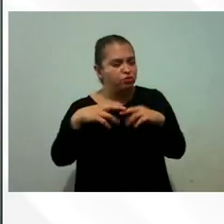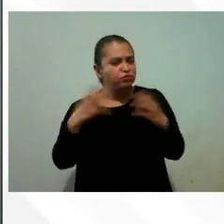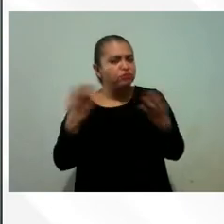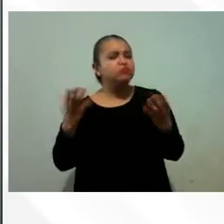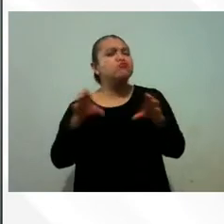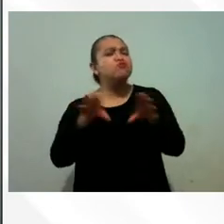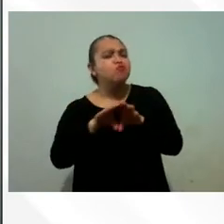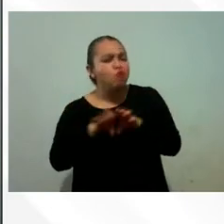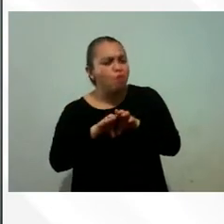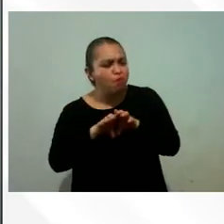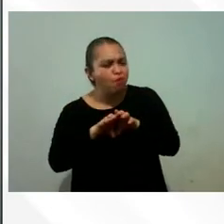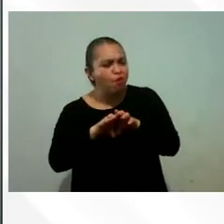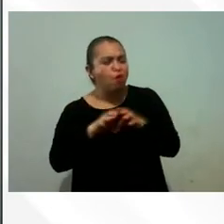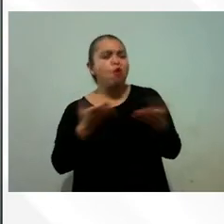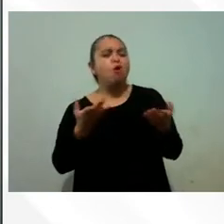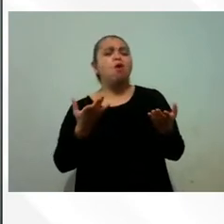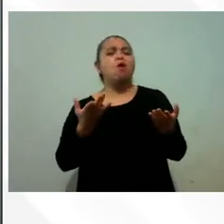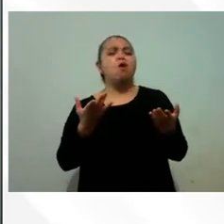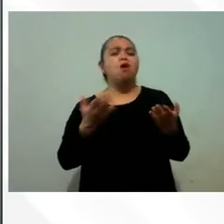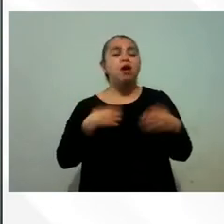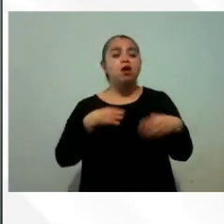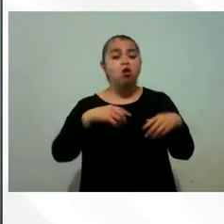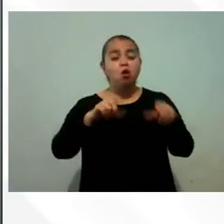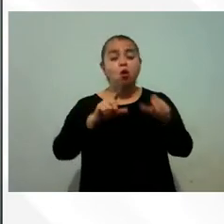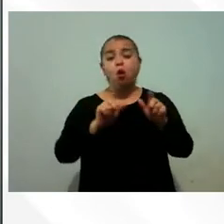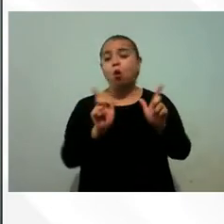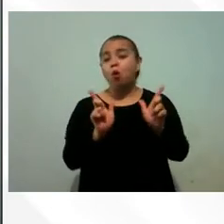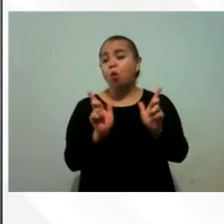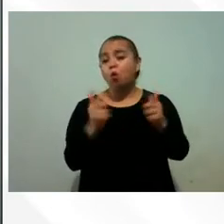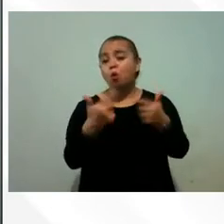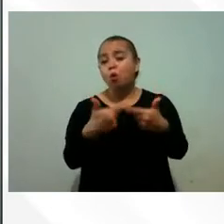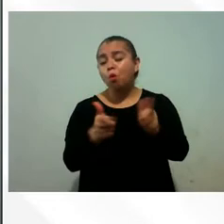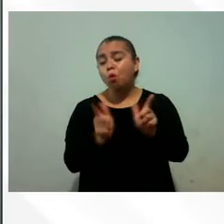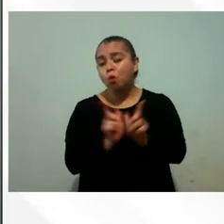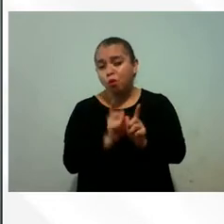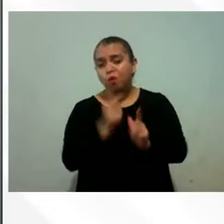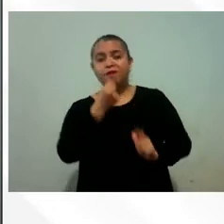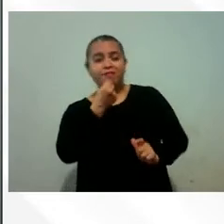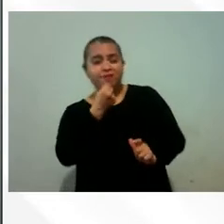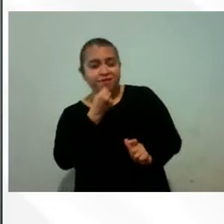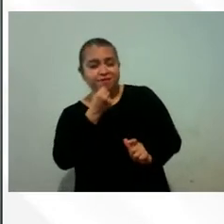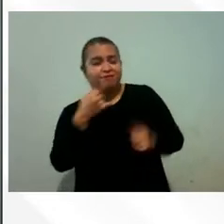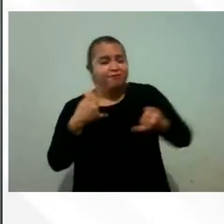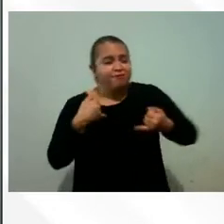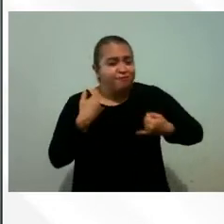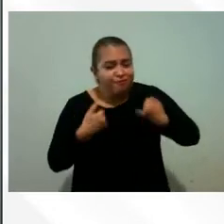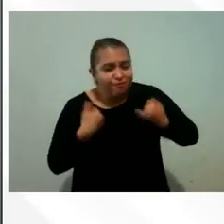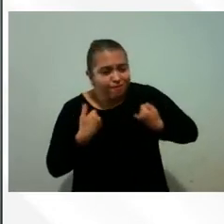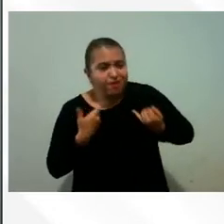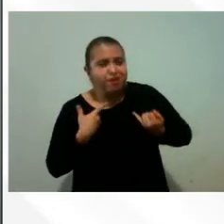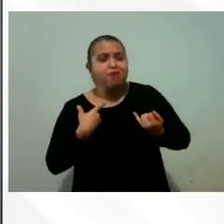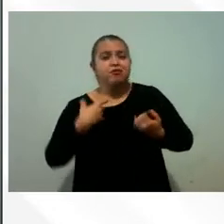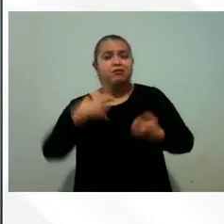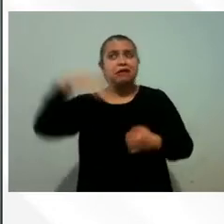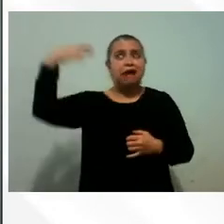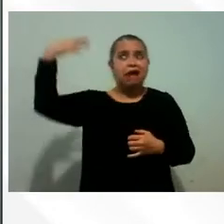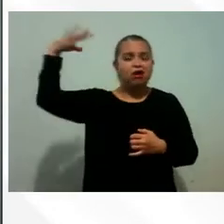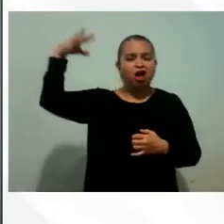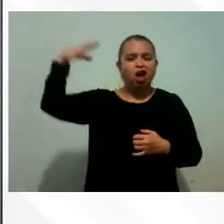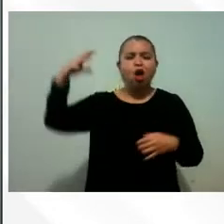Con nuestra labor frente a un grupo de niños, de jóvenes, de adultos, ¿cómo lo podemos